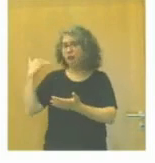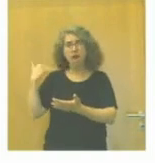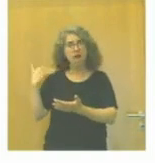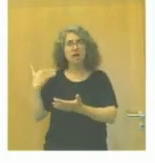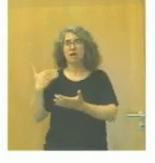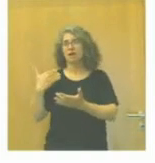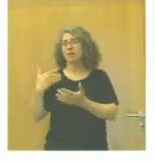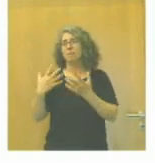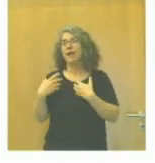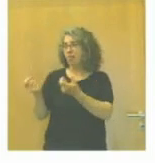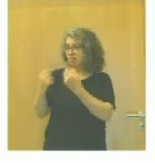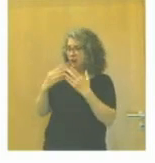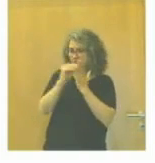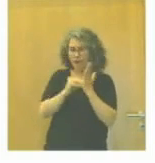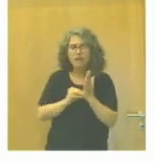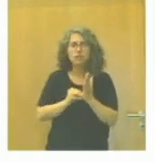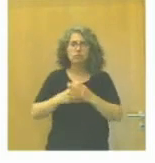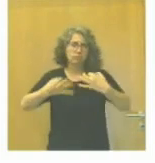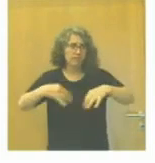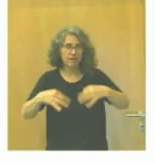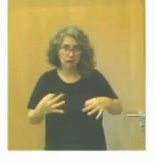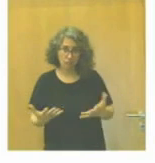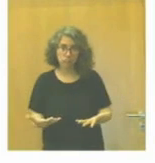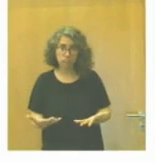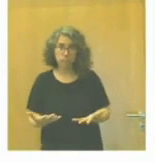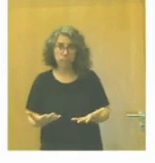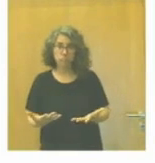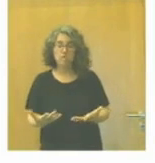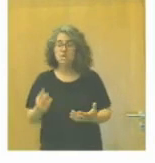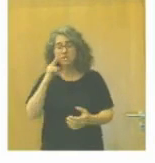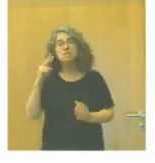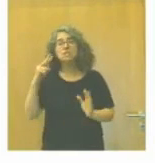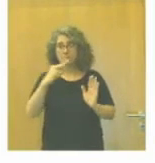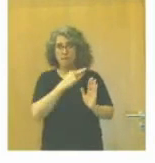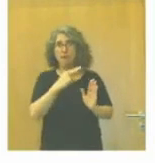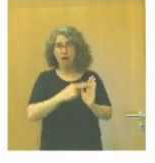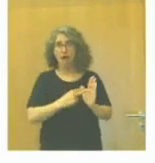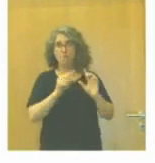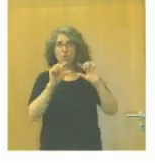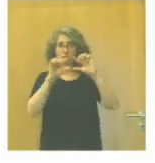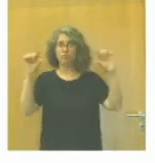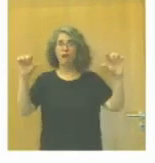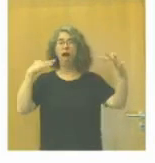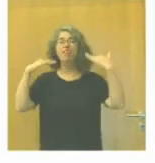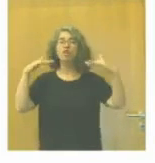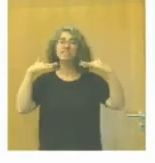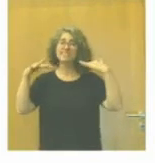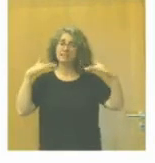para arrimarnos estos datos. Y si miramos en la franja